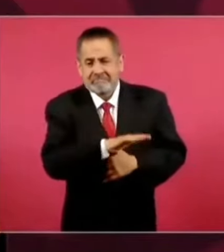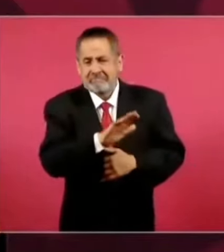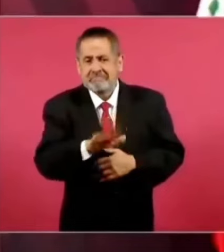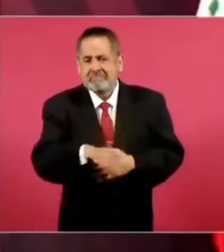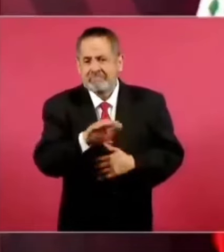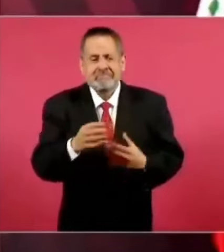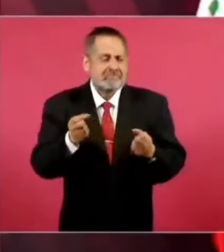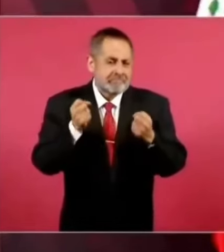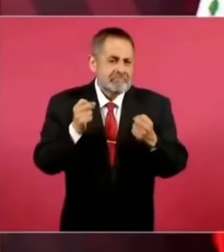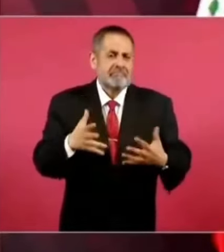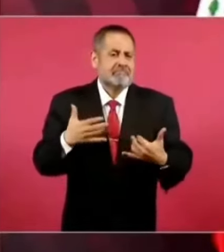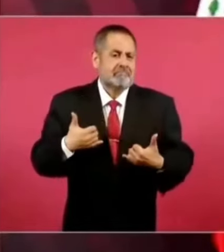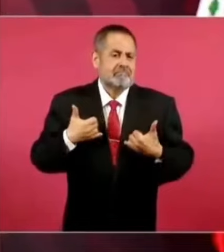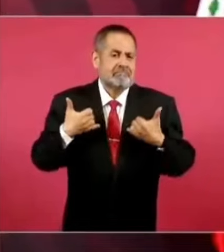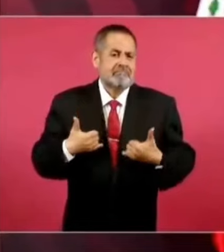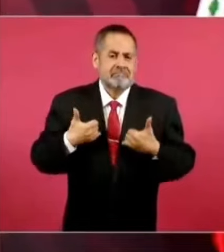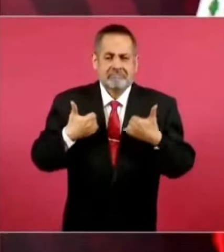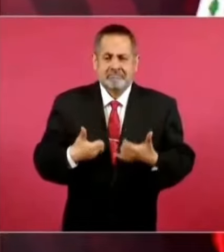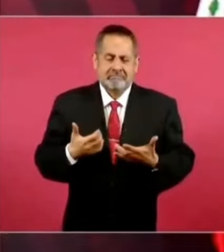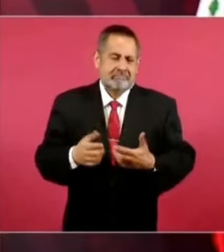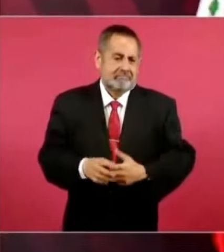muchos jóvenes.